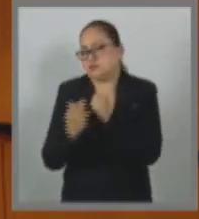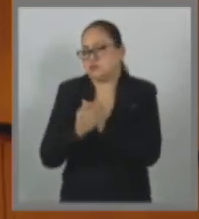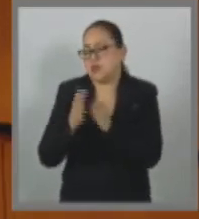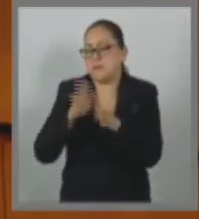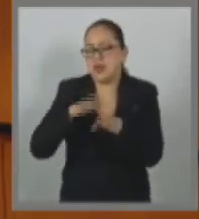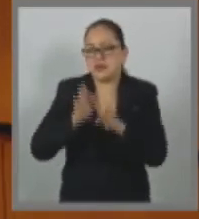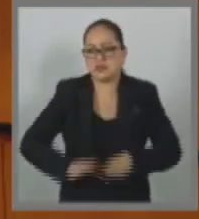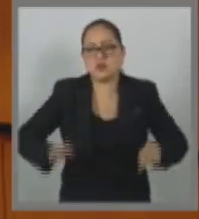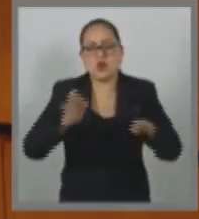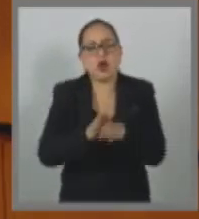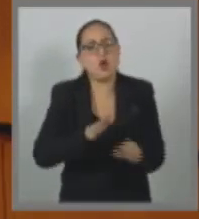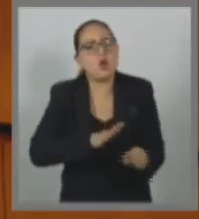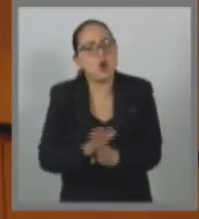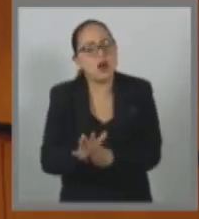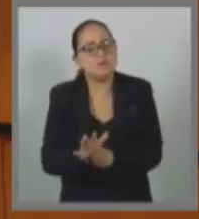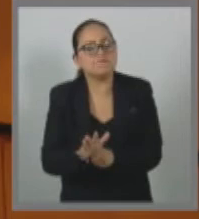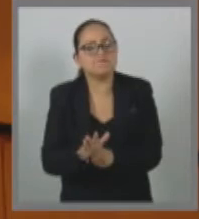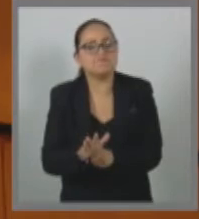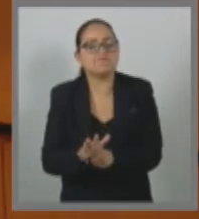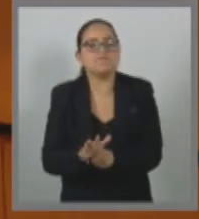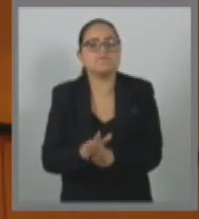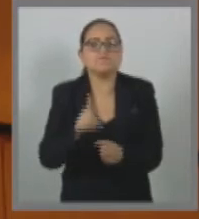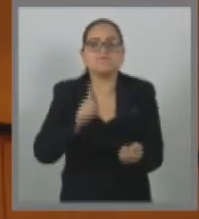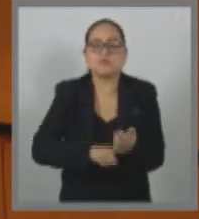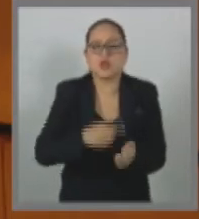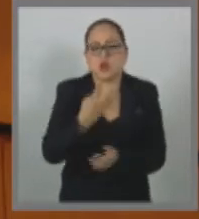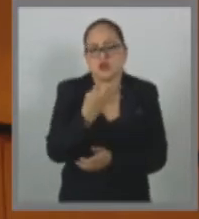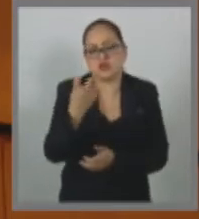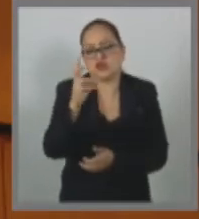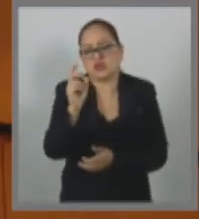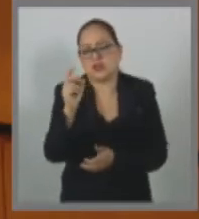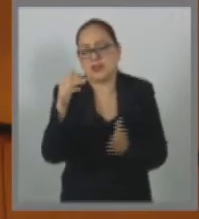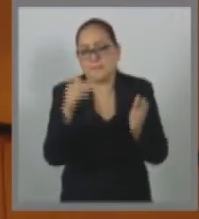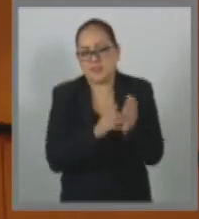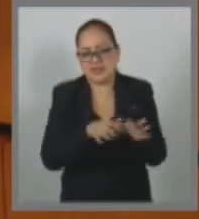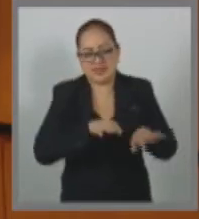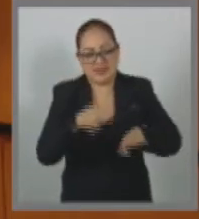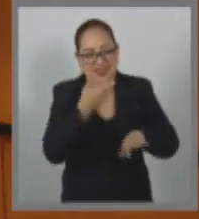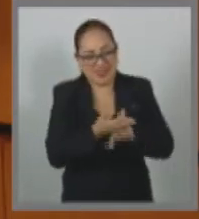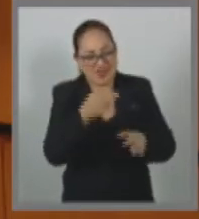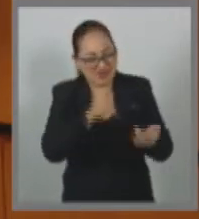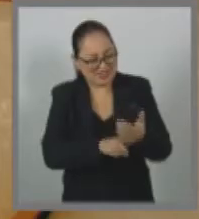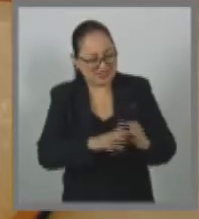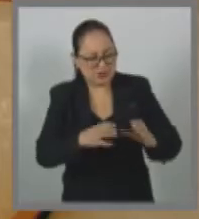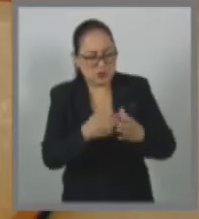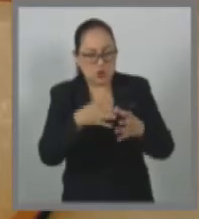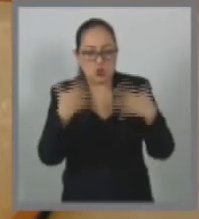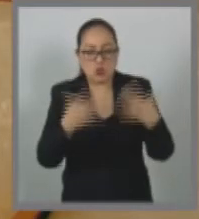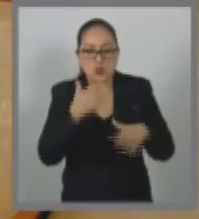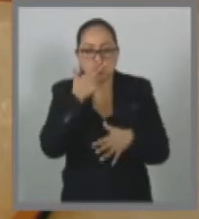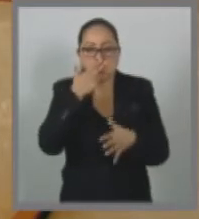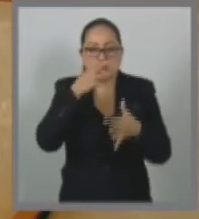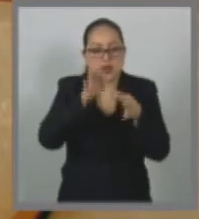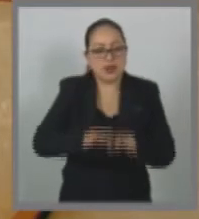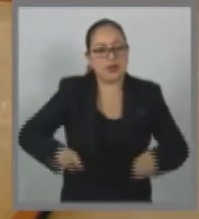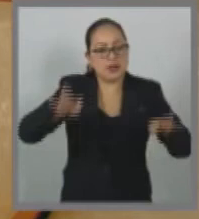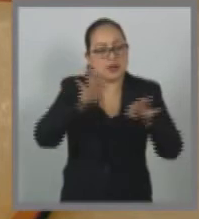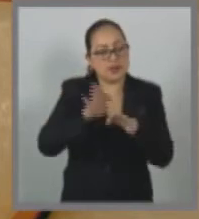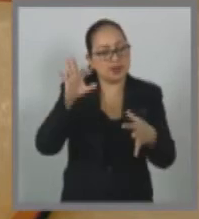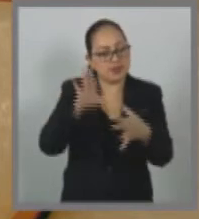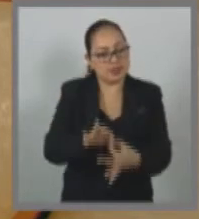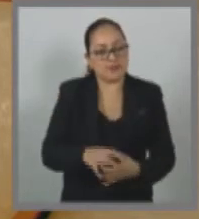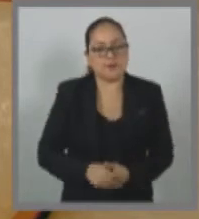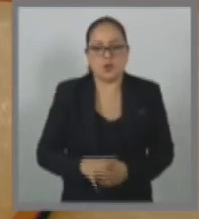de nuestra institución, nuestros 430 mil trabajadores. Es un orgullo formar parte